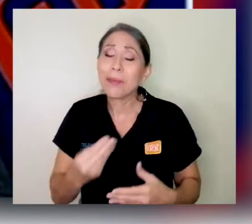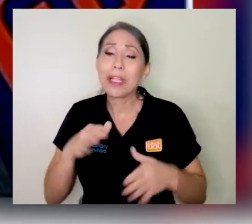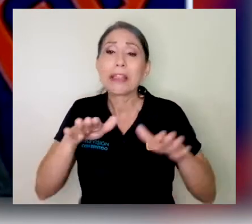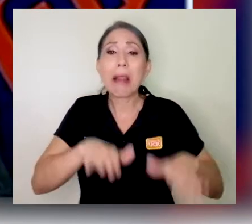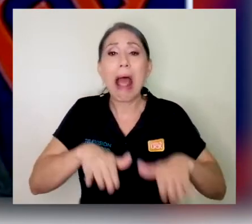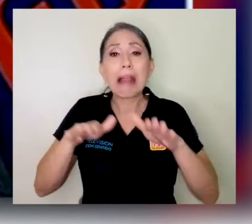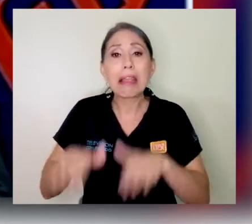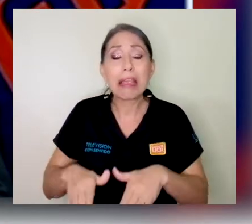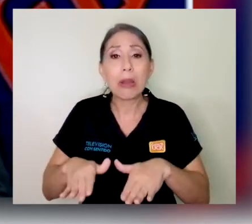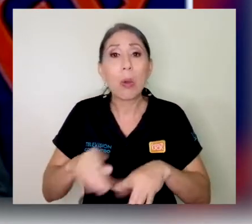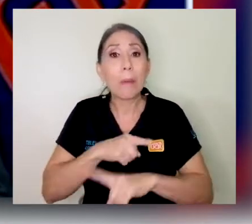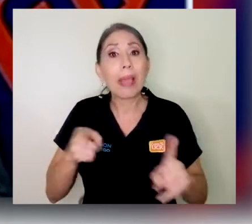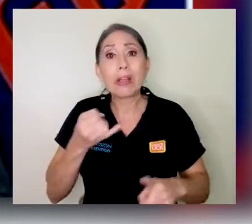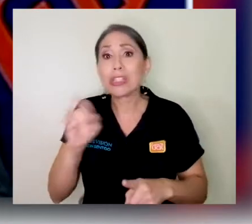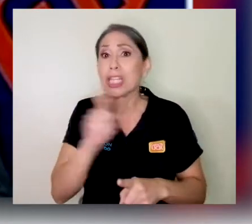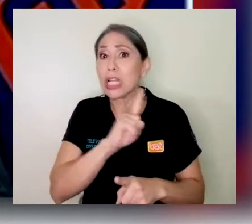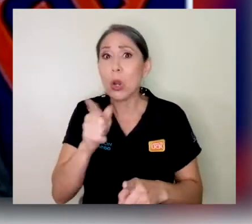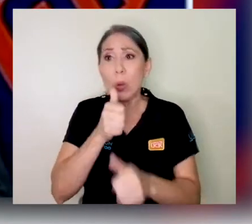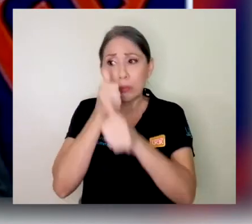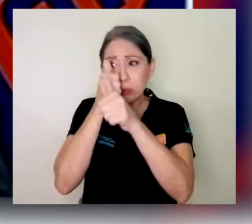se va a complicar muchísimo.